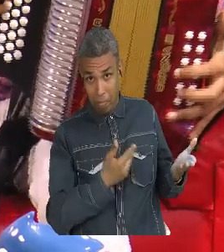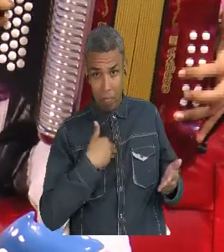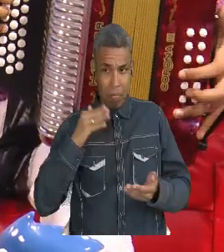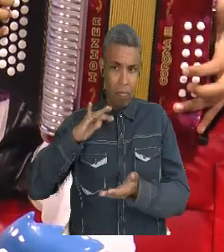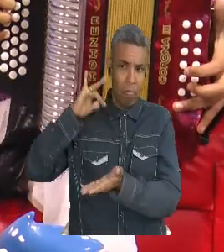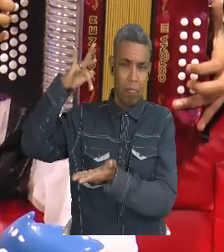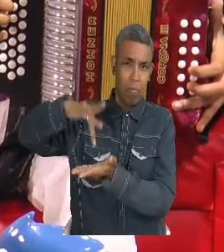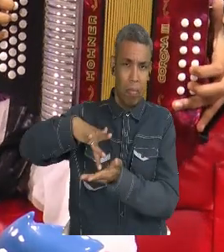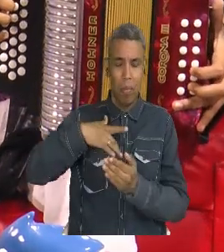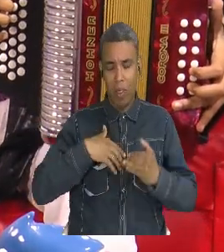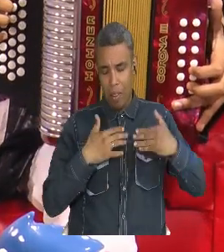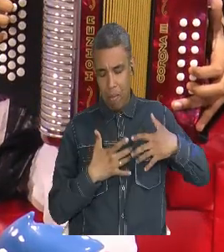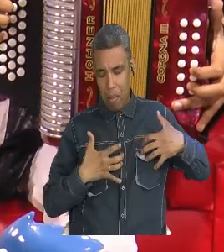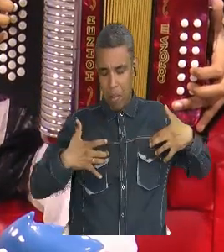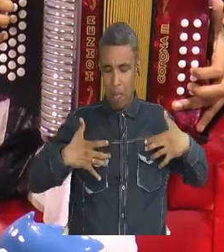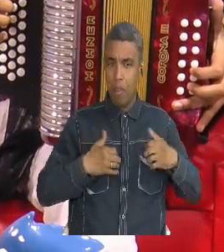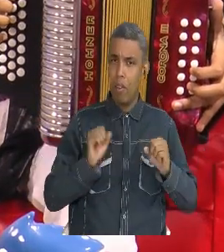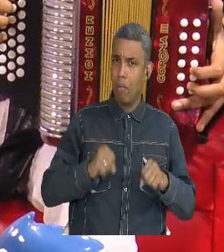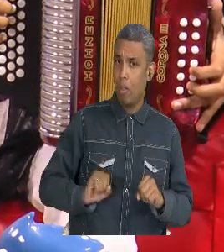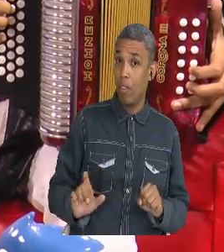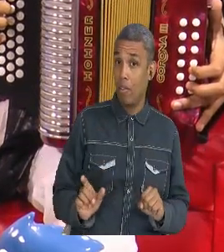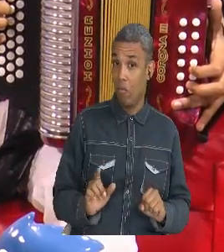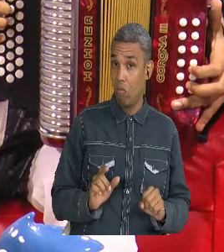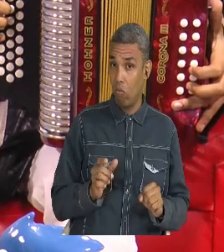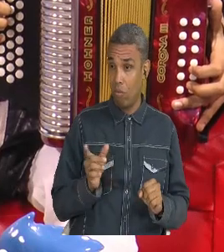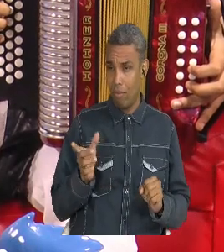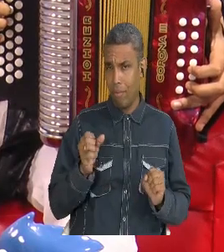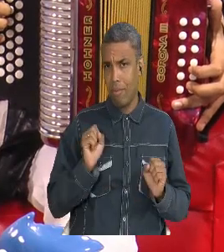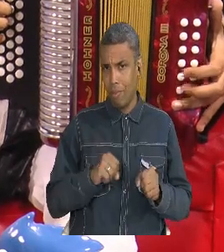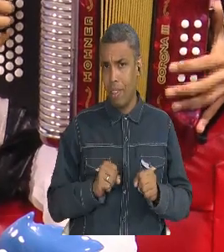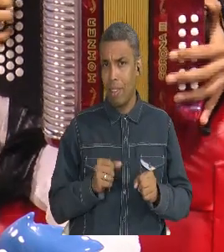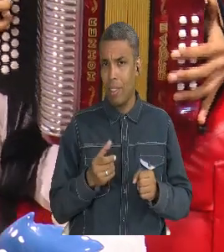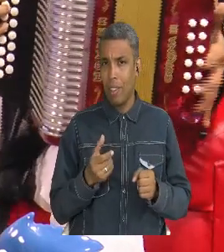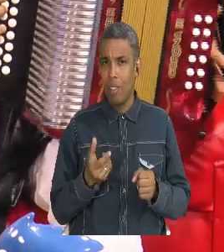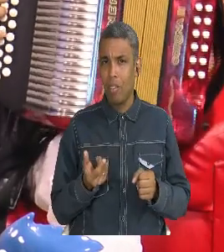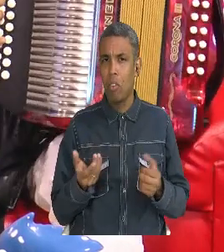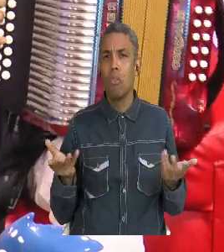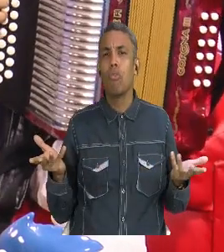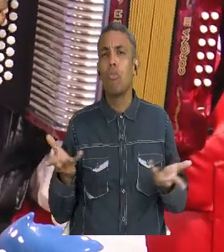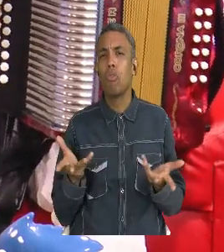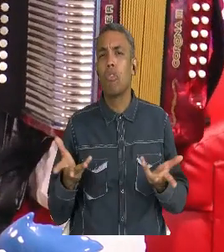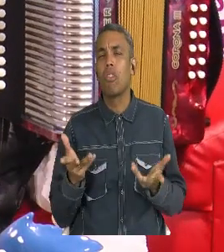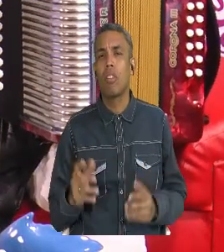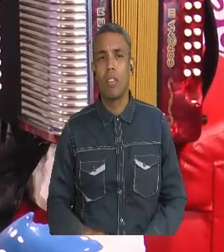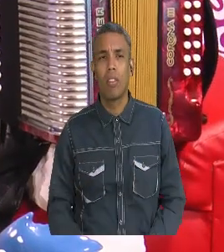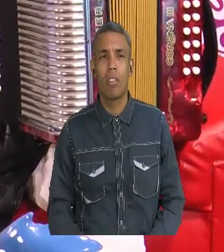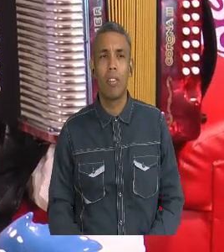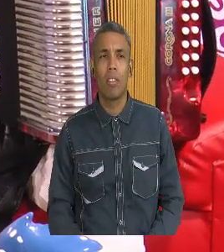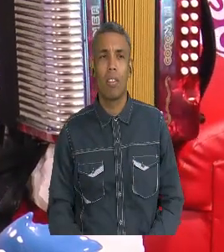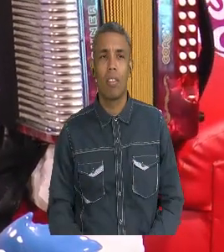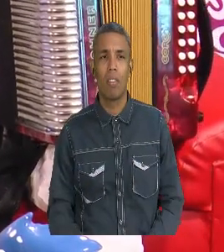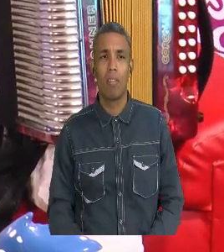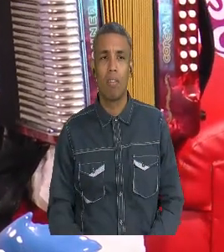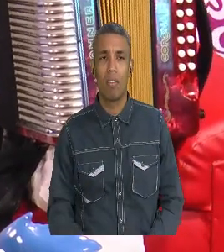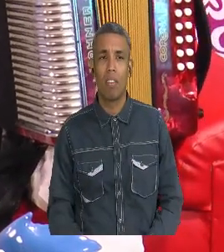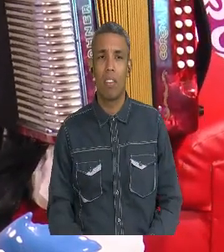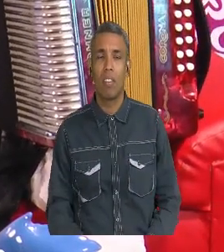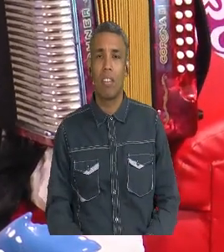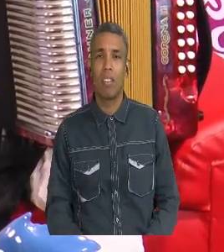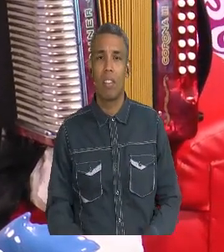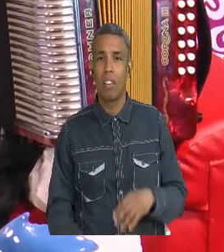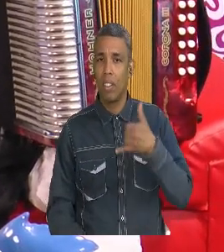en el Festival Rey de Reyes en Valledupar este año, pueden dirigirse a donde, Brian. Bueno, el